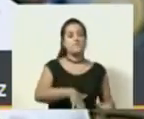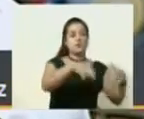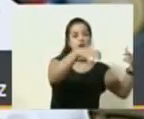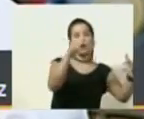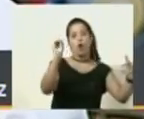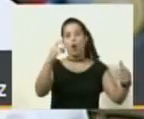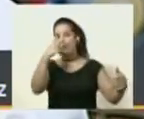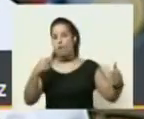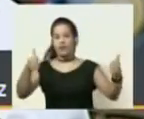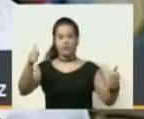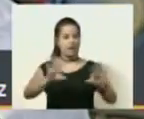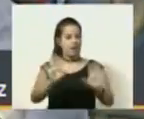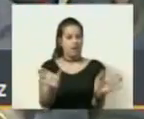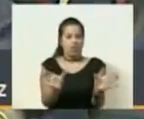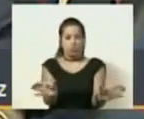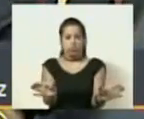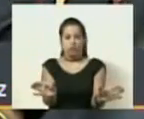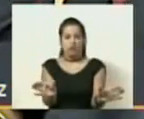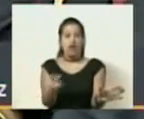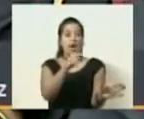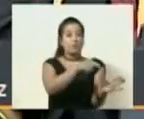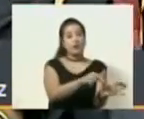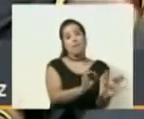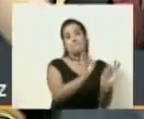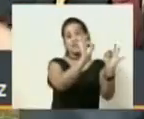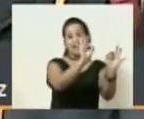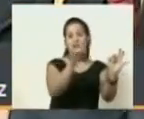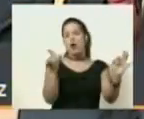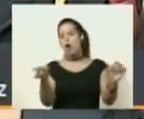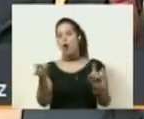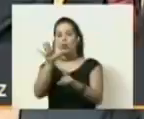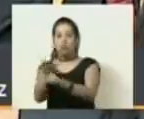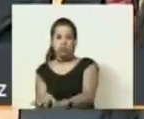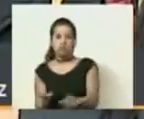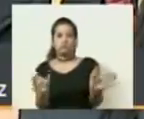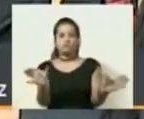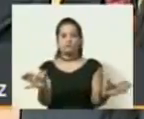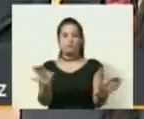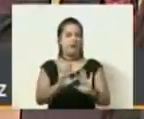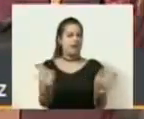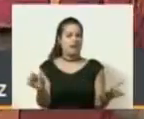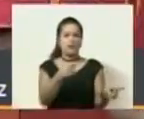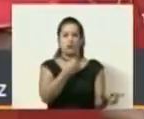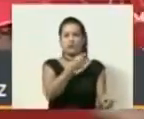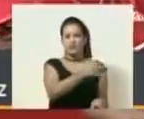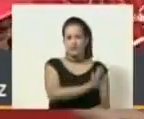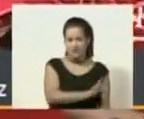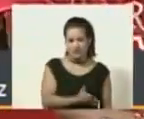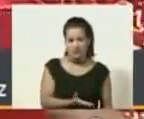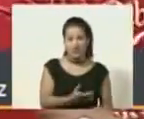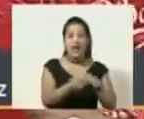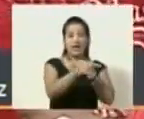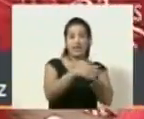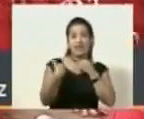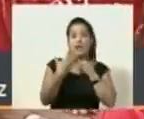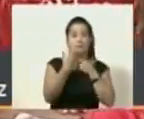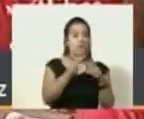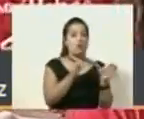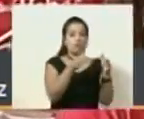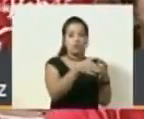de privilegiados y excluidos. Una minoría de privilegiados que lo tenga